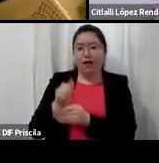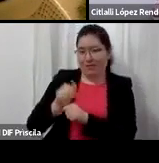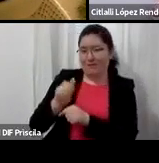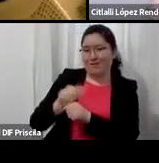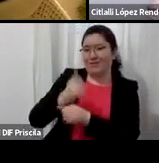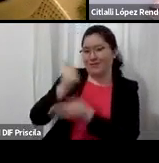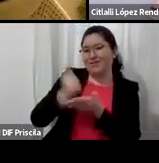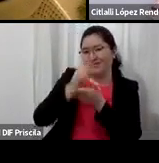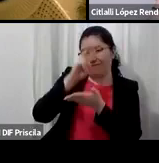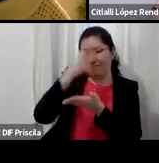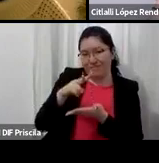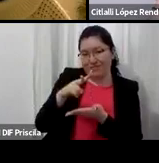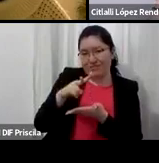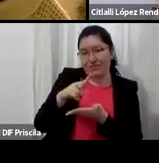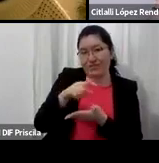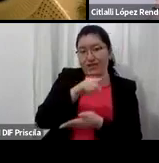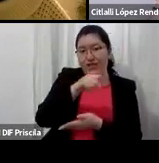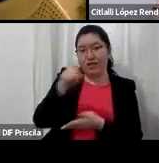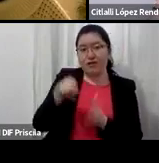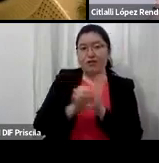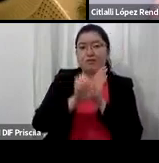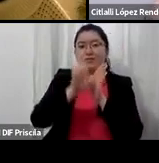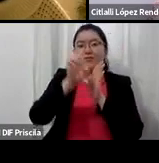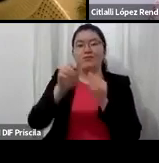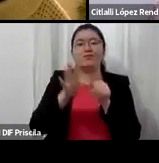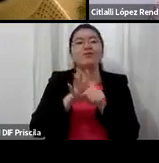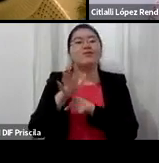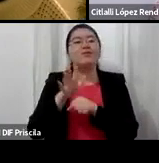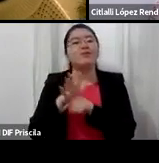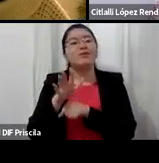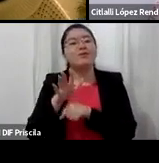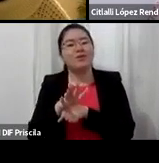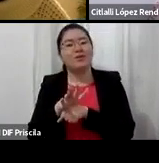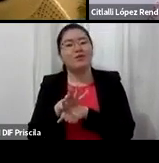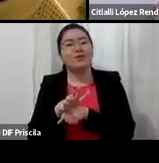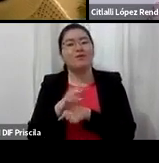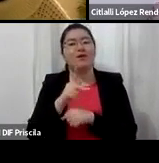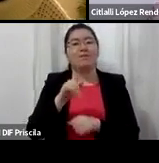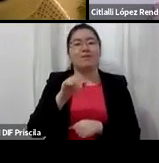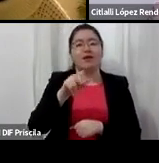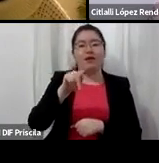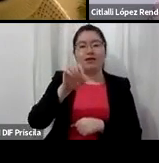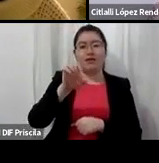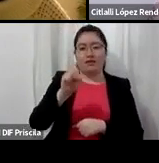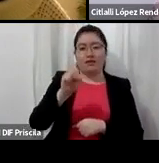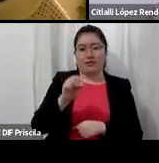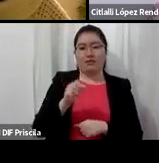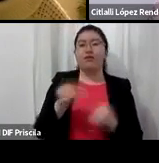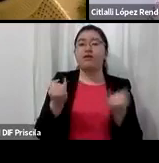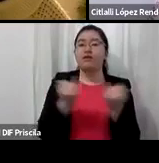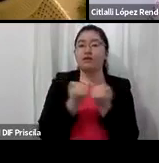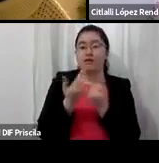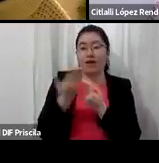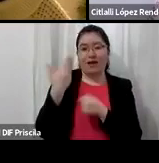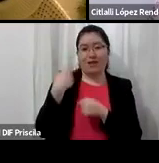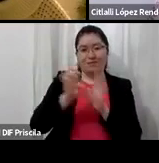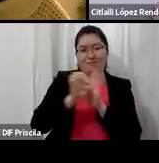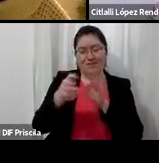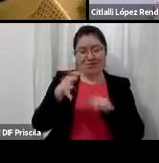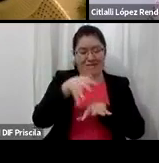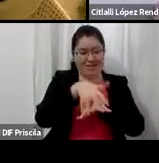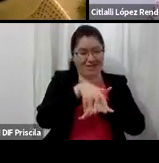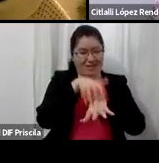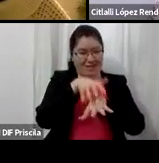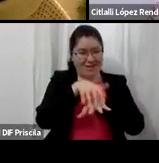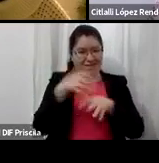ya hemos trabajado con Pilates, por ejemplo, empezamos a trabajar cuando todavía la experiencia se había hecho en Tlalpan, por ejemplo, ¿no?